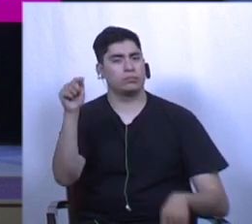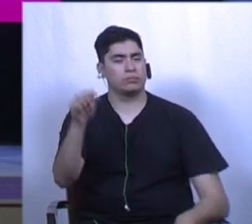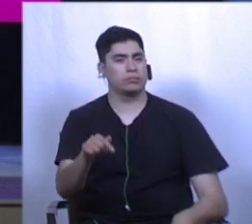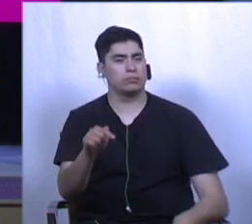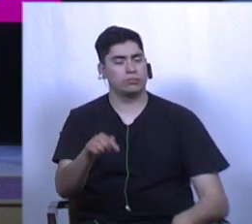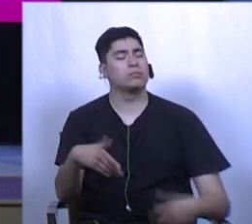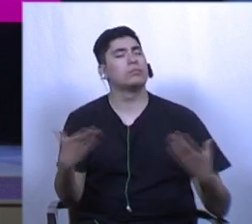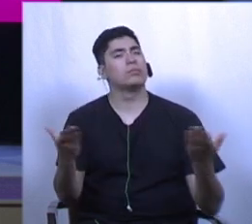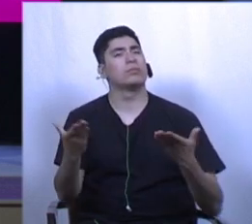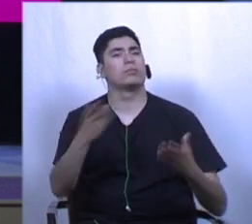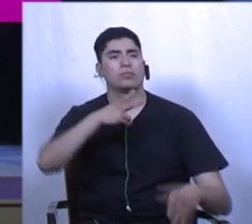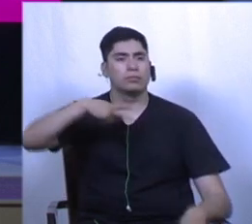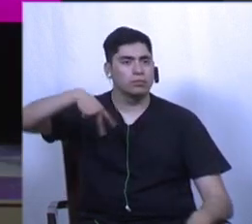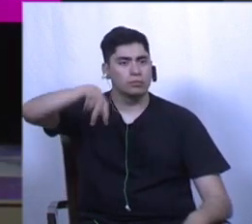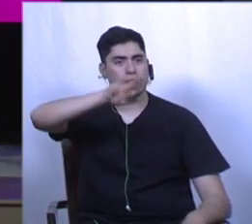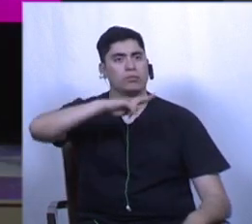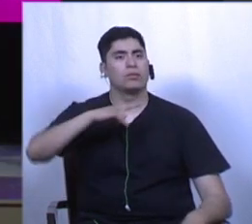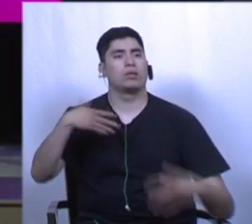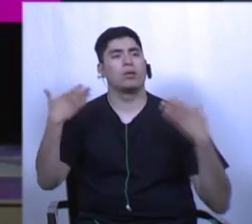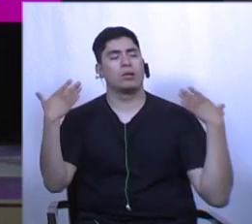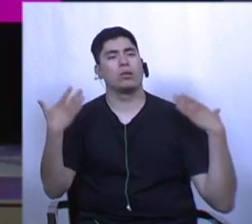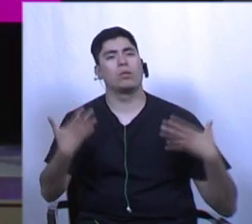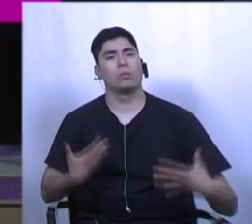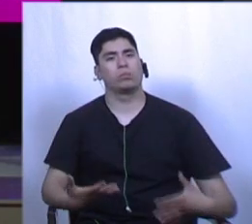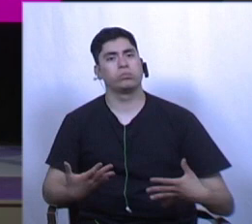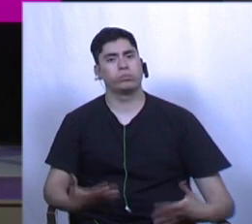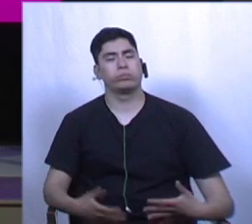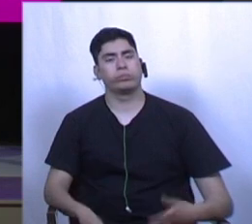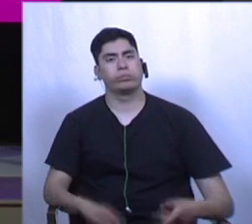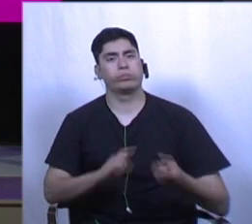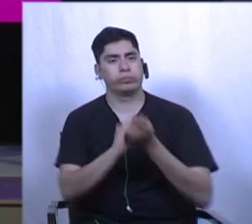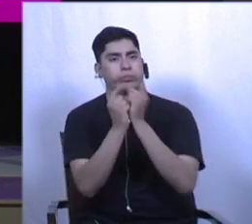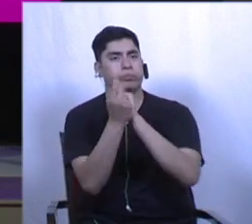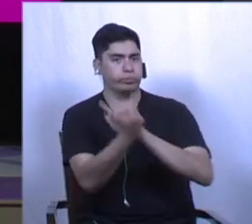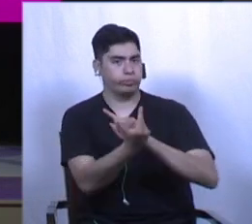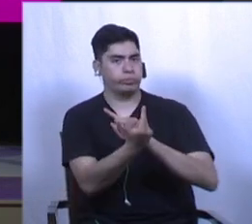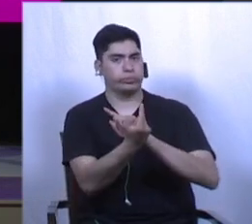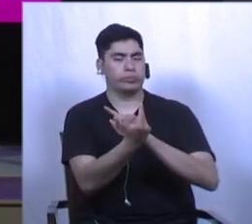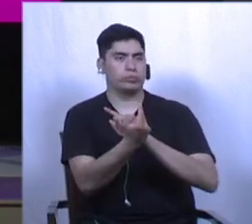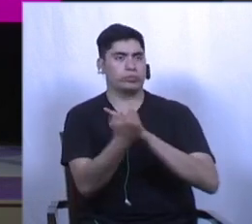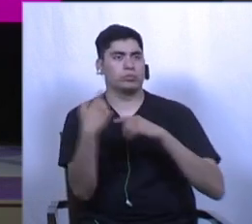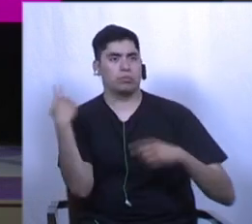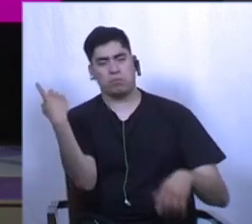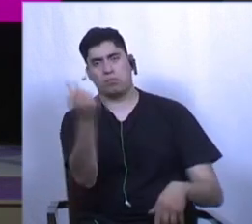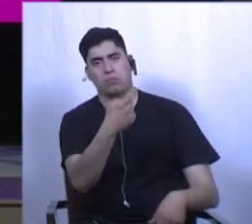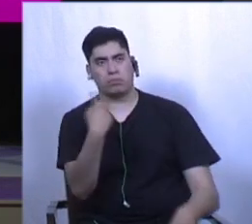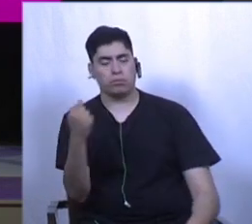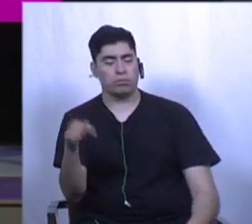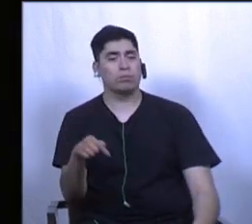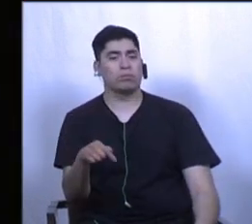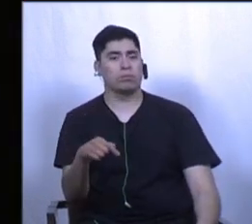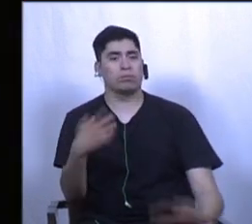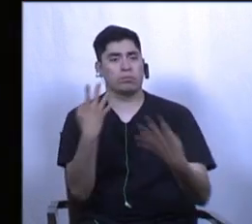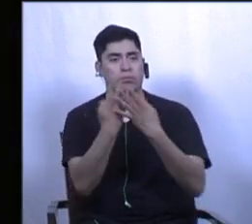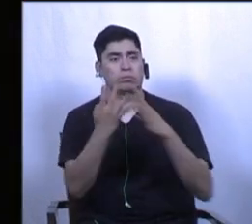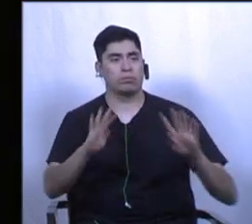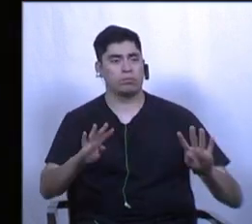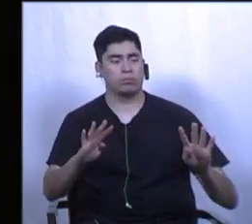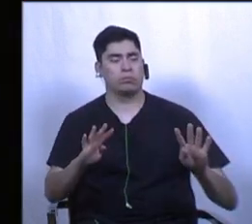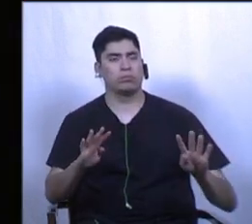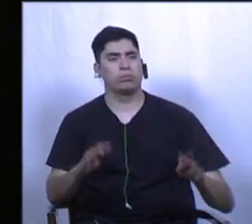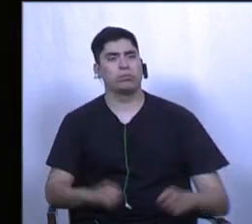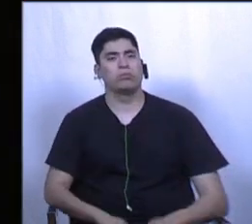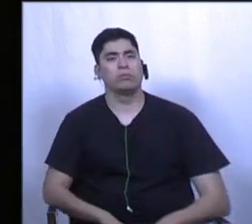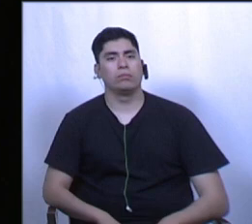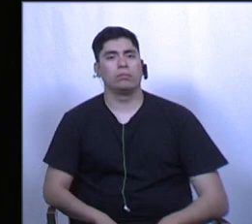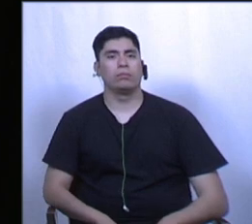apreciación de cómo nosotros, los humanos, nos conectamos con nuestro entorno, con el ambiente. Y esta es una red de cómo las bacterias se